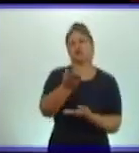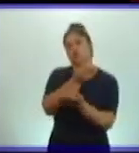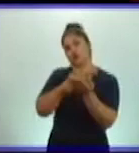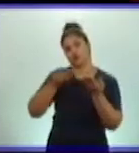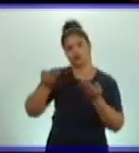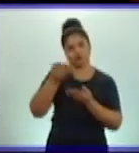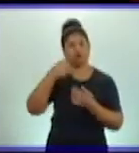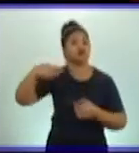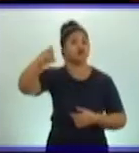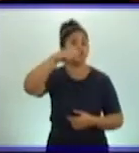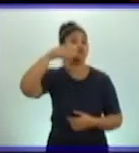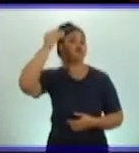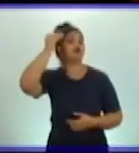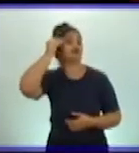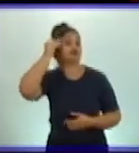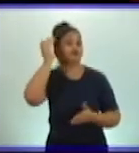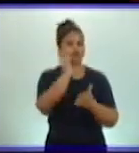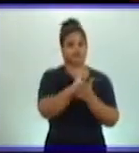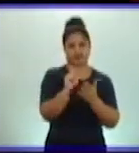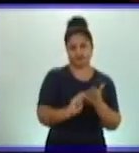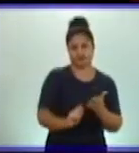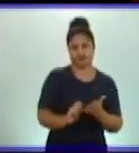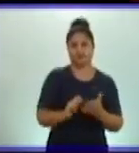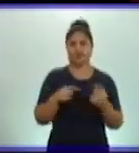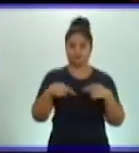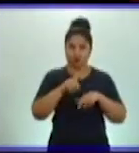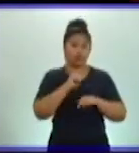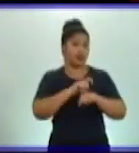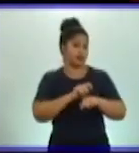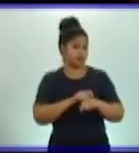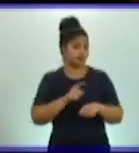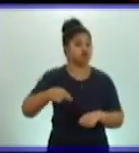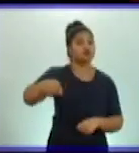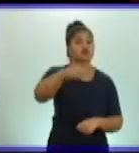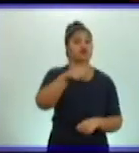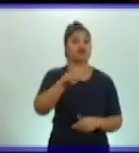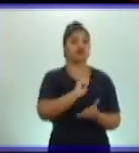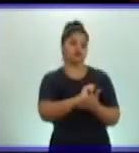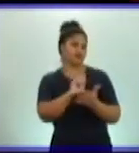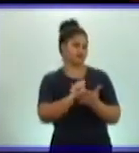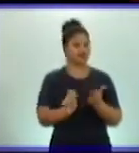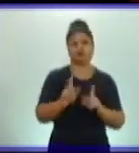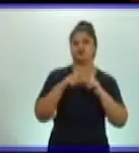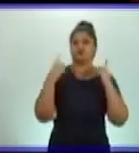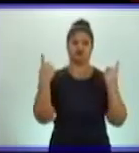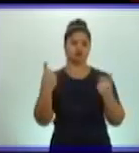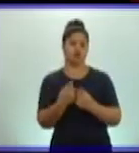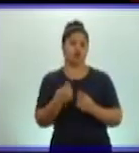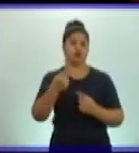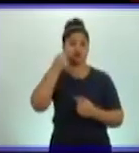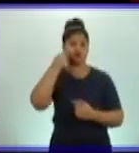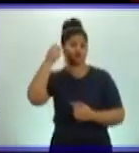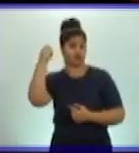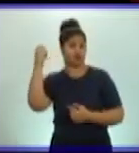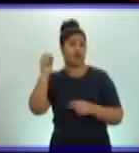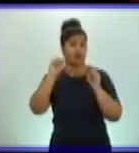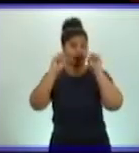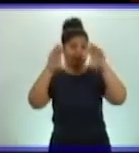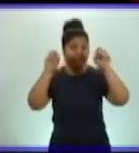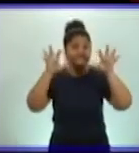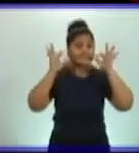atesorar. Independientemente que les voy a dar tiempo para que ustedes copien todas las diapositivas que les voy a presentar, lo